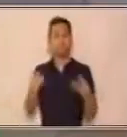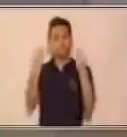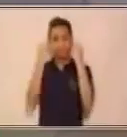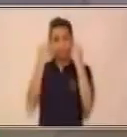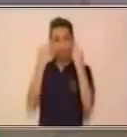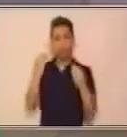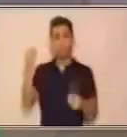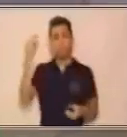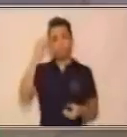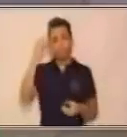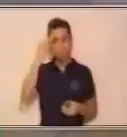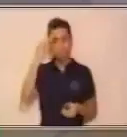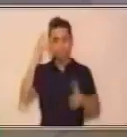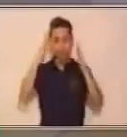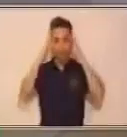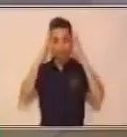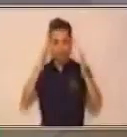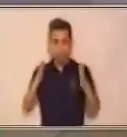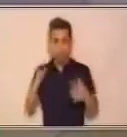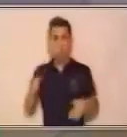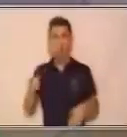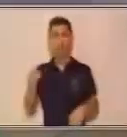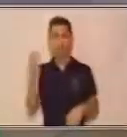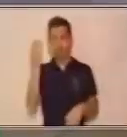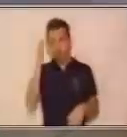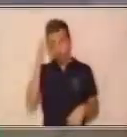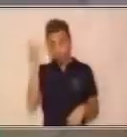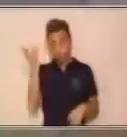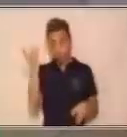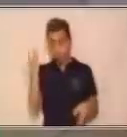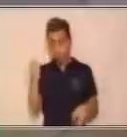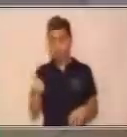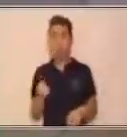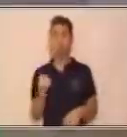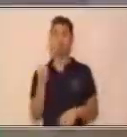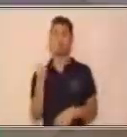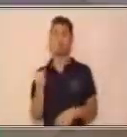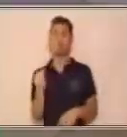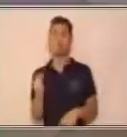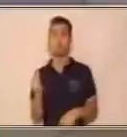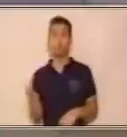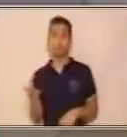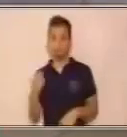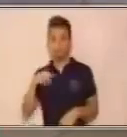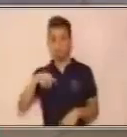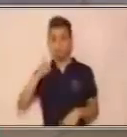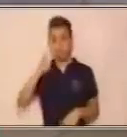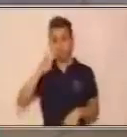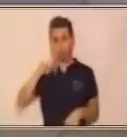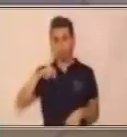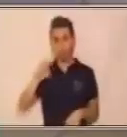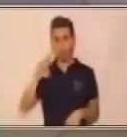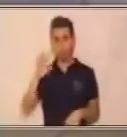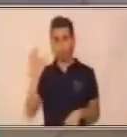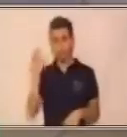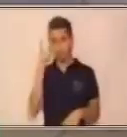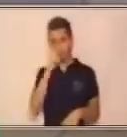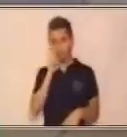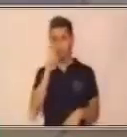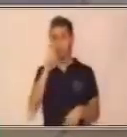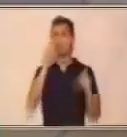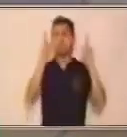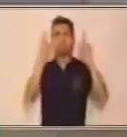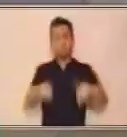memoria y la habilidad numérica. Antes de empezar, quiero recomendarte que laves bien tus manos con agua y